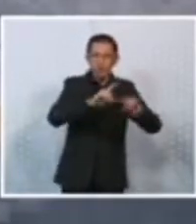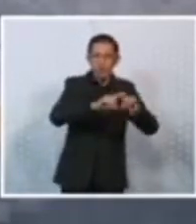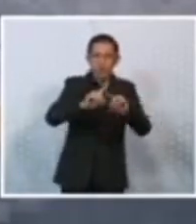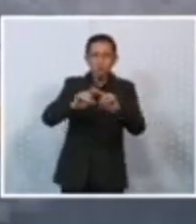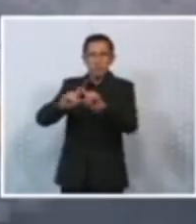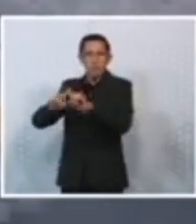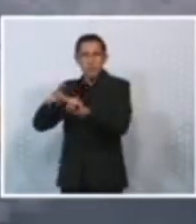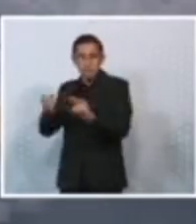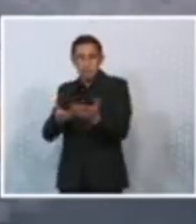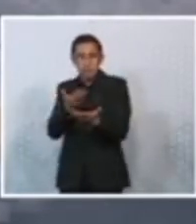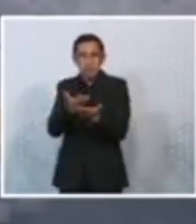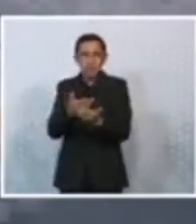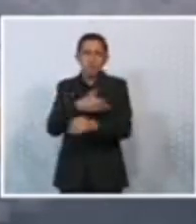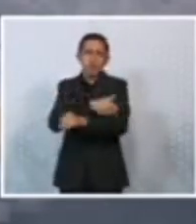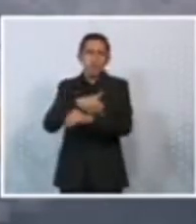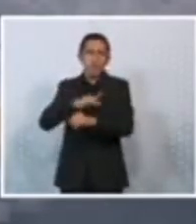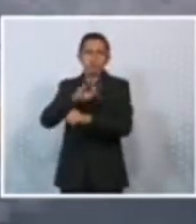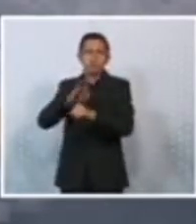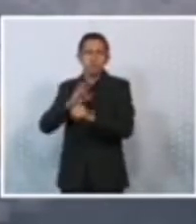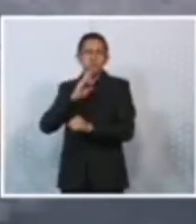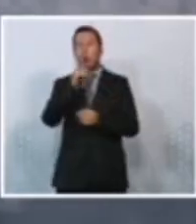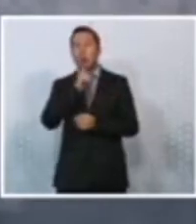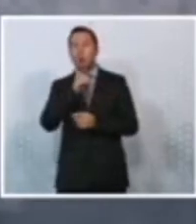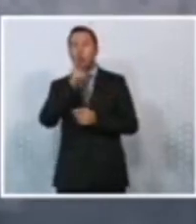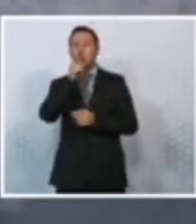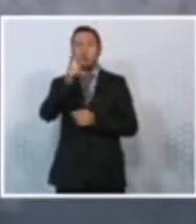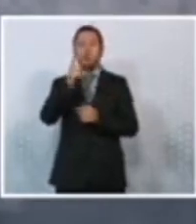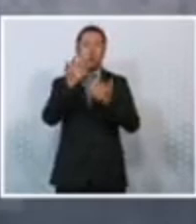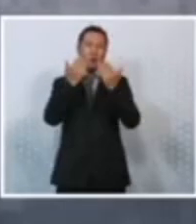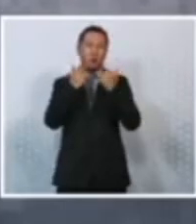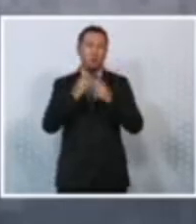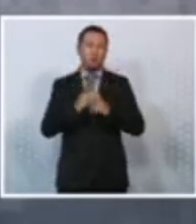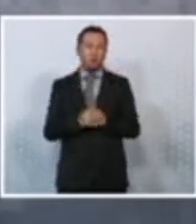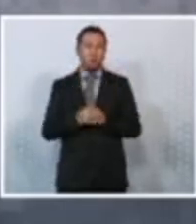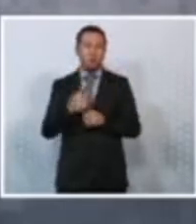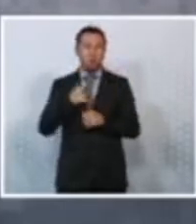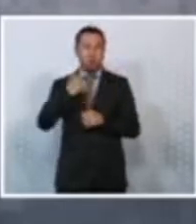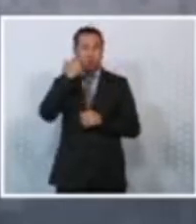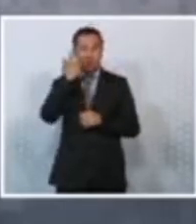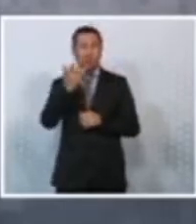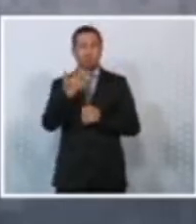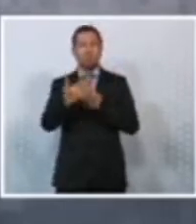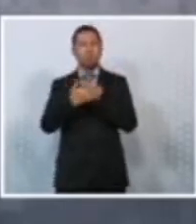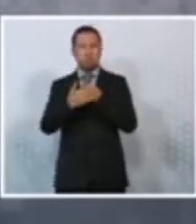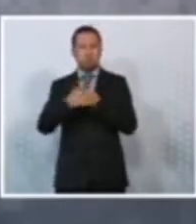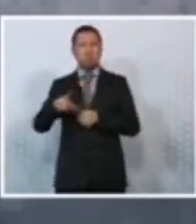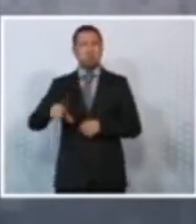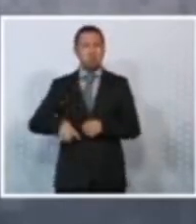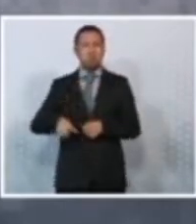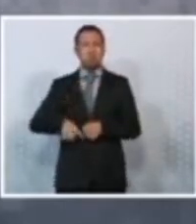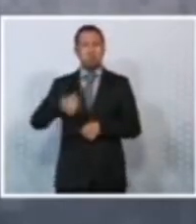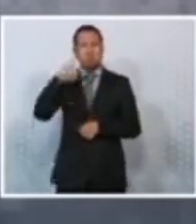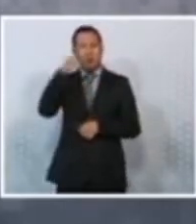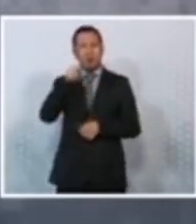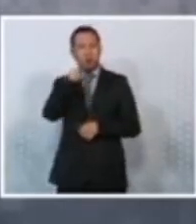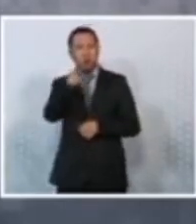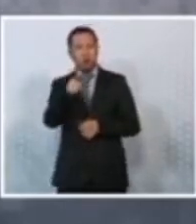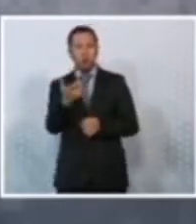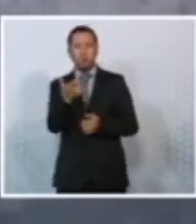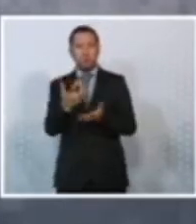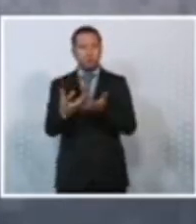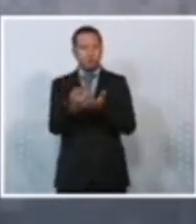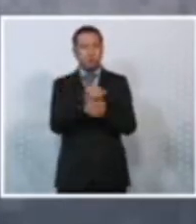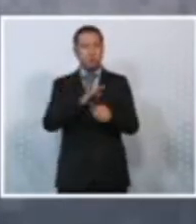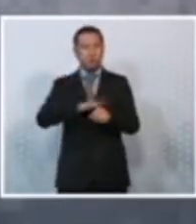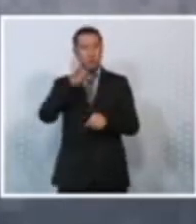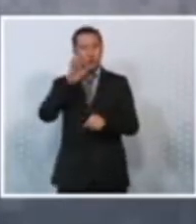todas las familias del estado puedan vivir mejor yo quiero ser tu gobernadora para que ganes más dinero y para que viva sin